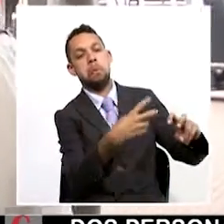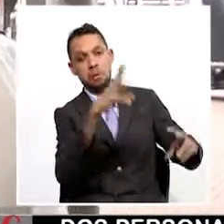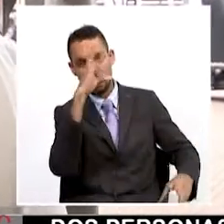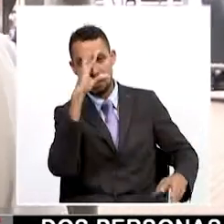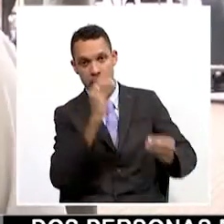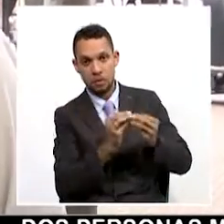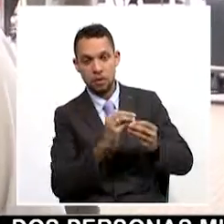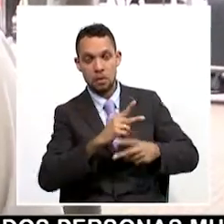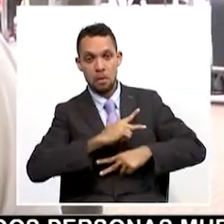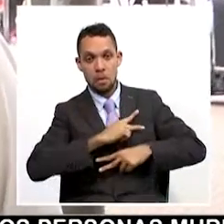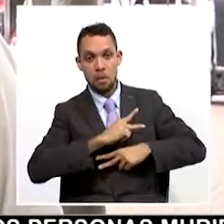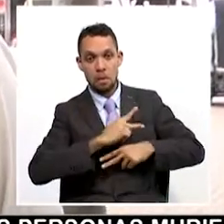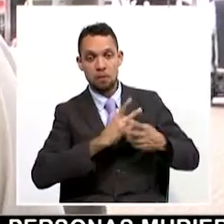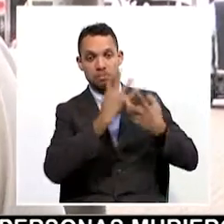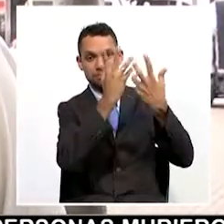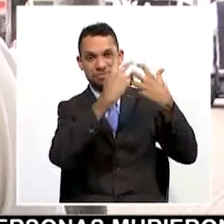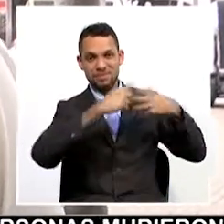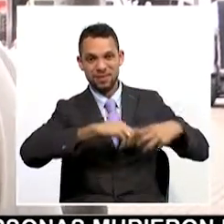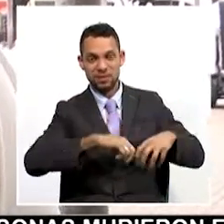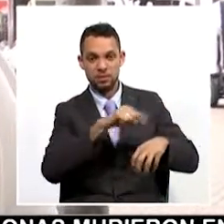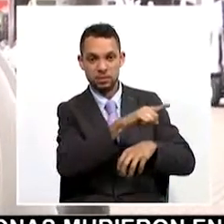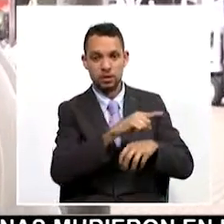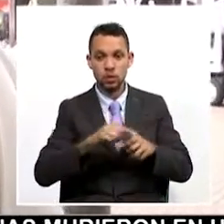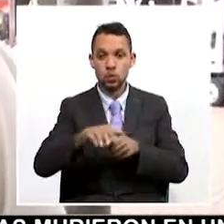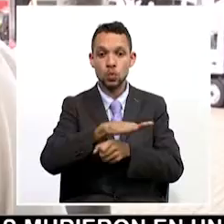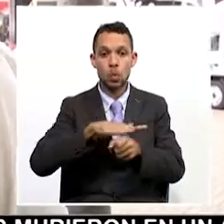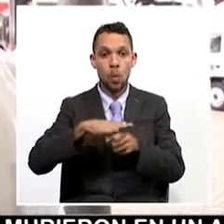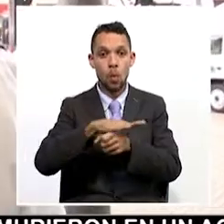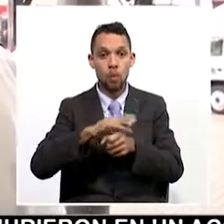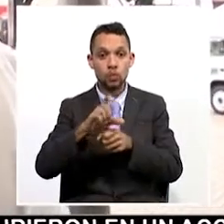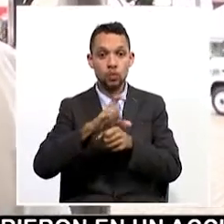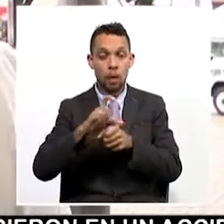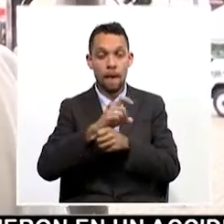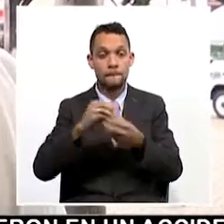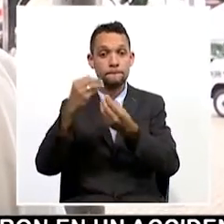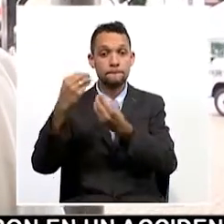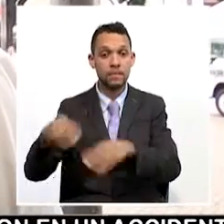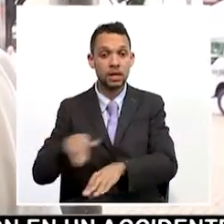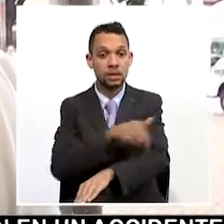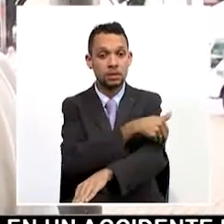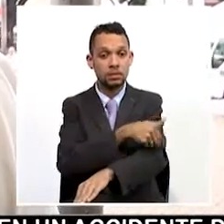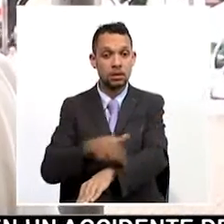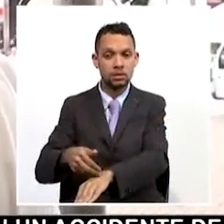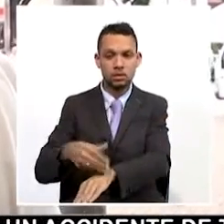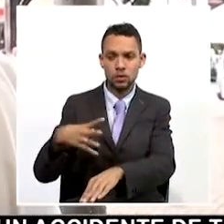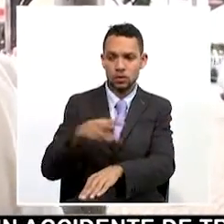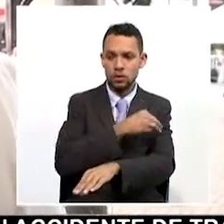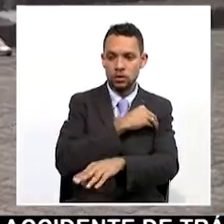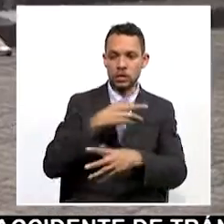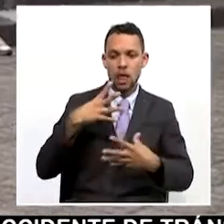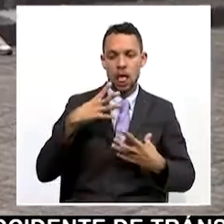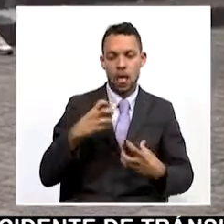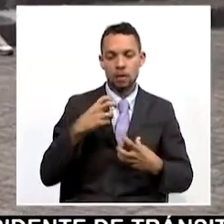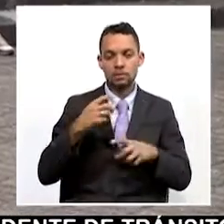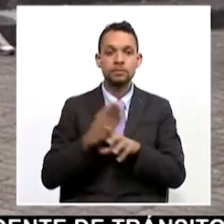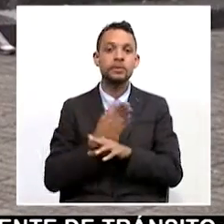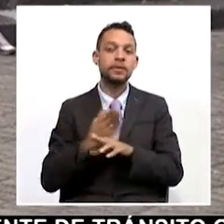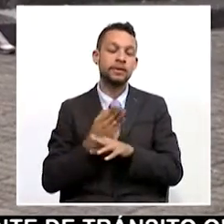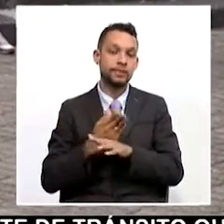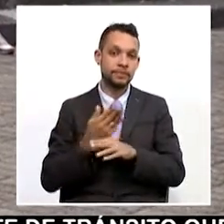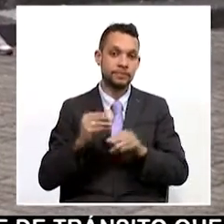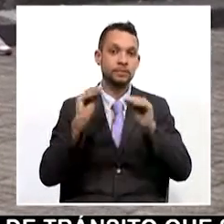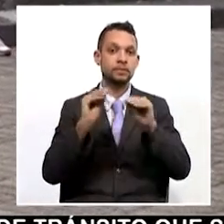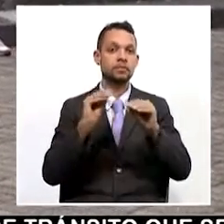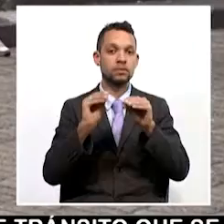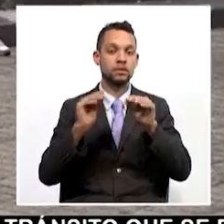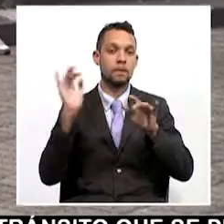alianza público-privada, donde indudablemente la ciudad va a perder mucho dinero, pues los usuarios seremos los primeros afectados. La convocatoria